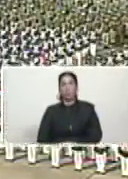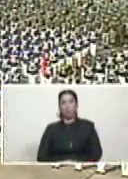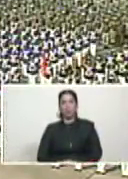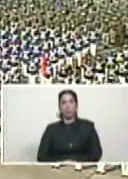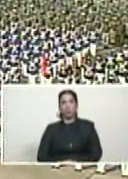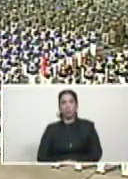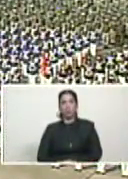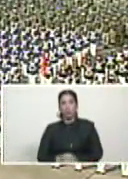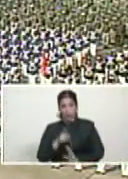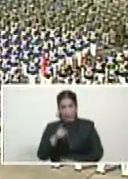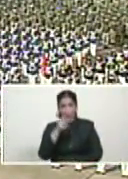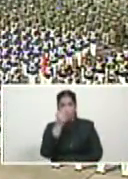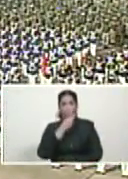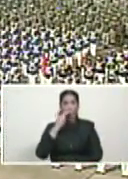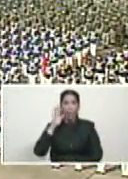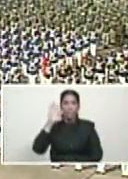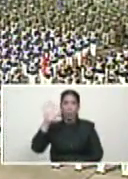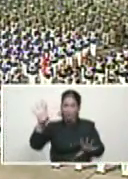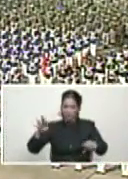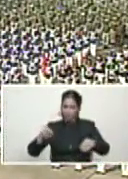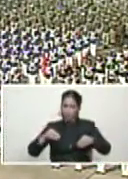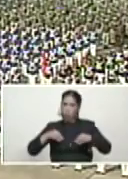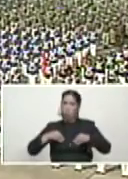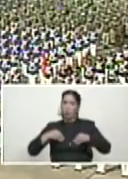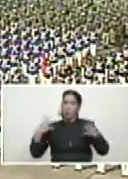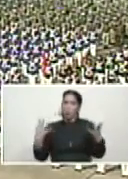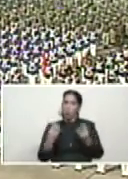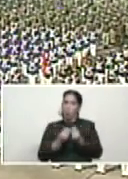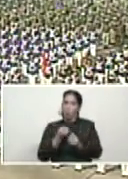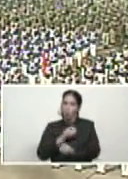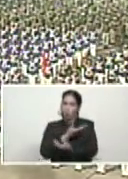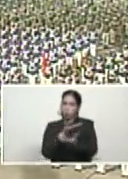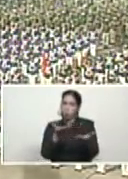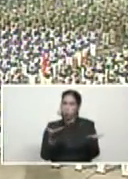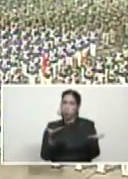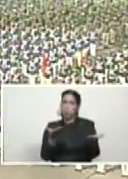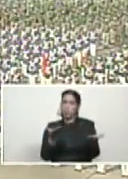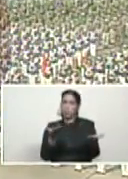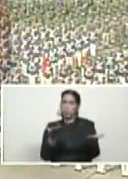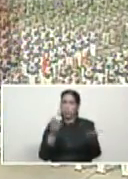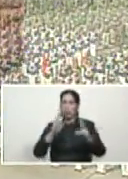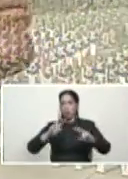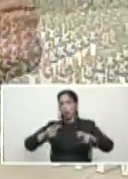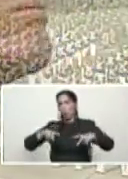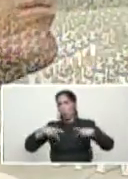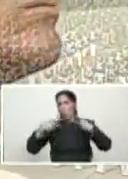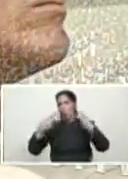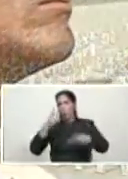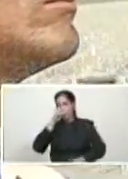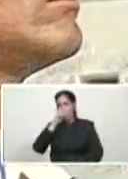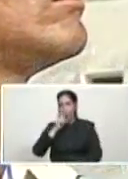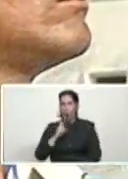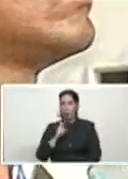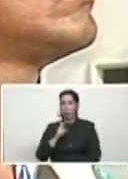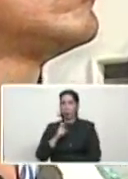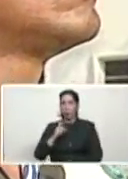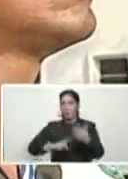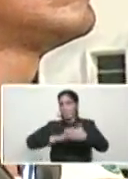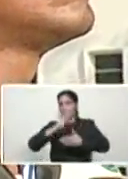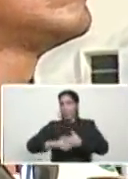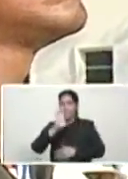Y ese es el compromiso que vengo a asumir con ustedes en este nuevo periodo, en el Plan de la